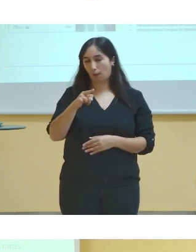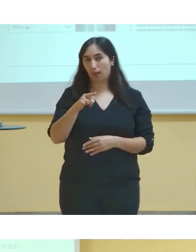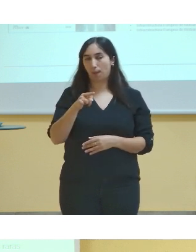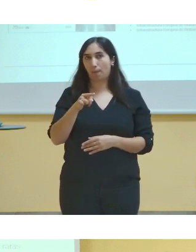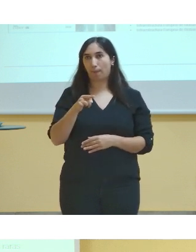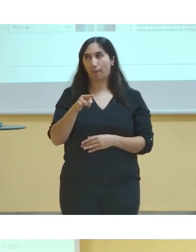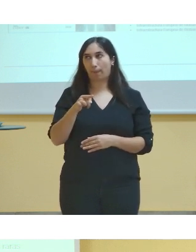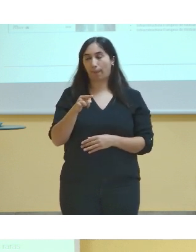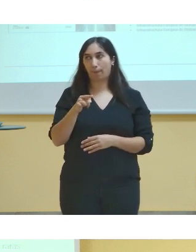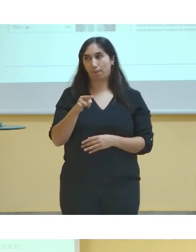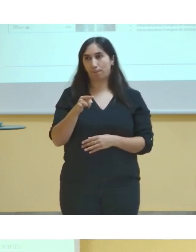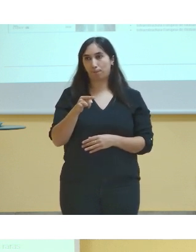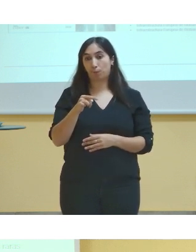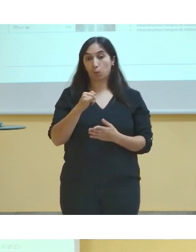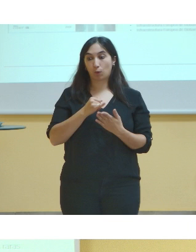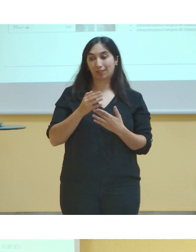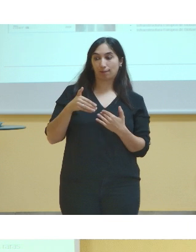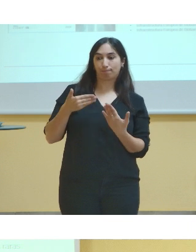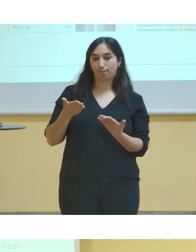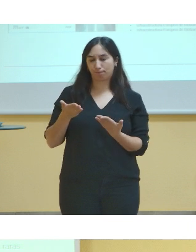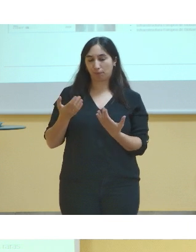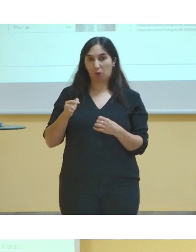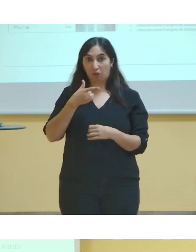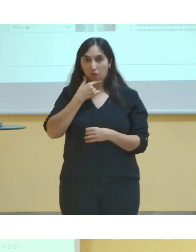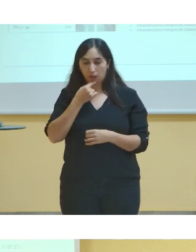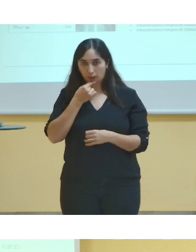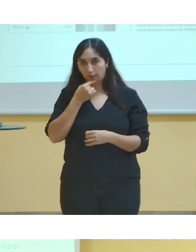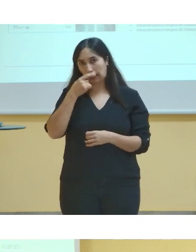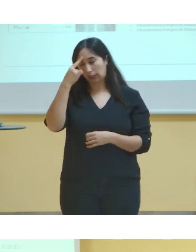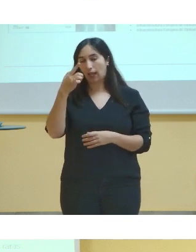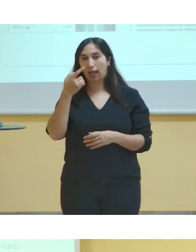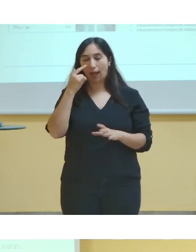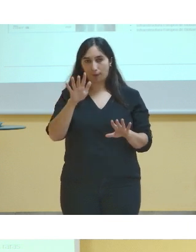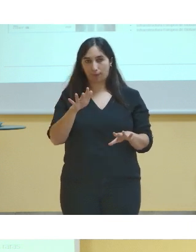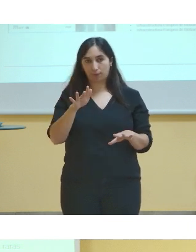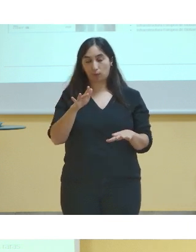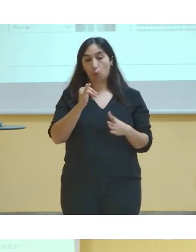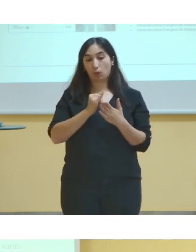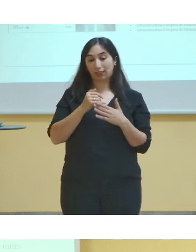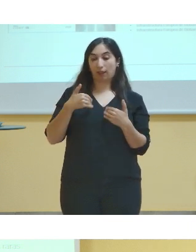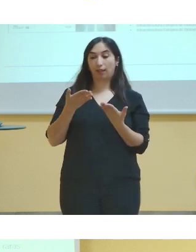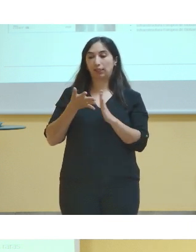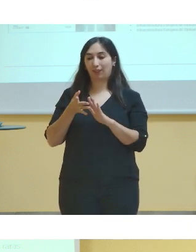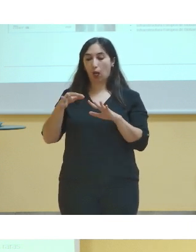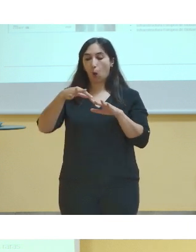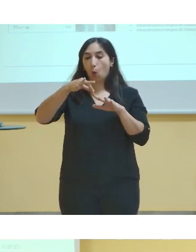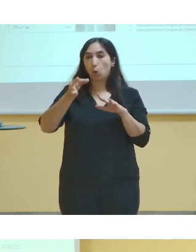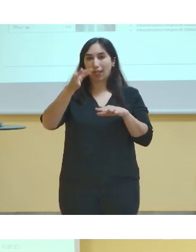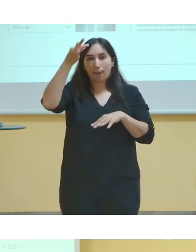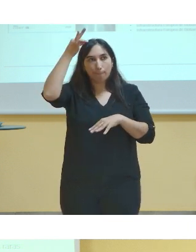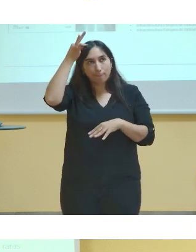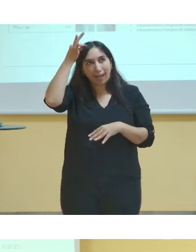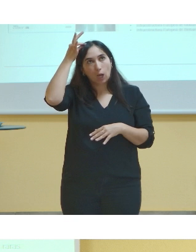suponer acceder a una muestra, que es facilísimo. Es decir, bueno, a ver, acceder a una muestra puede ser desde una uña, un